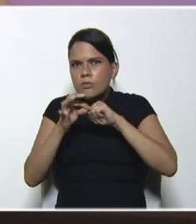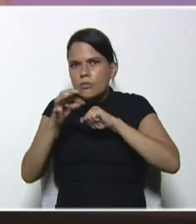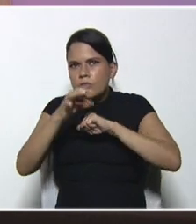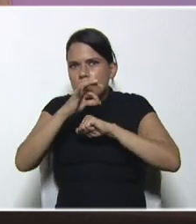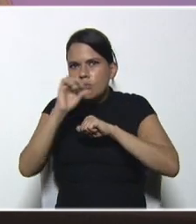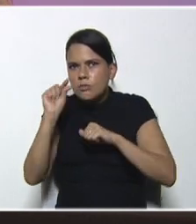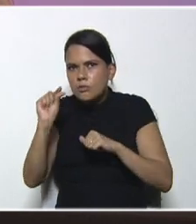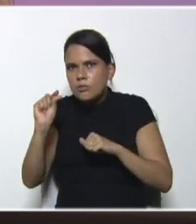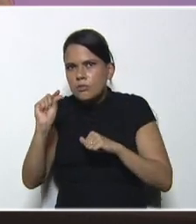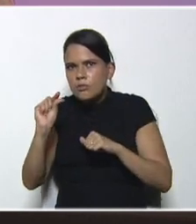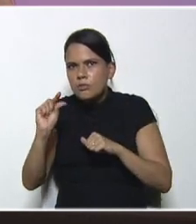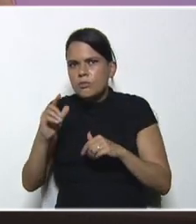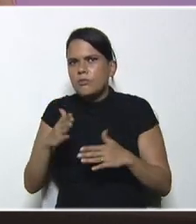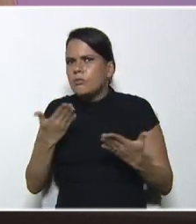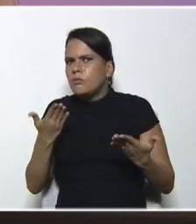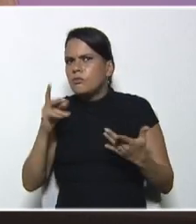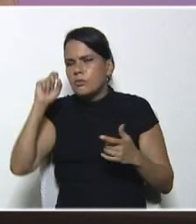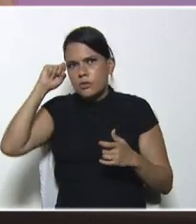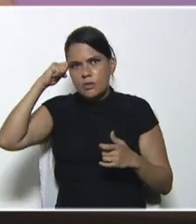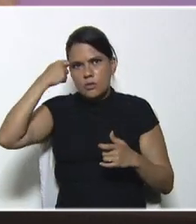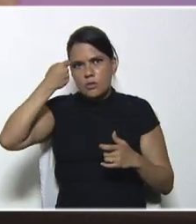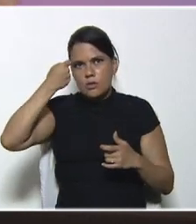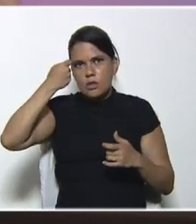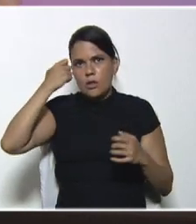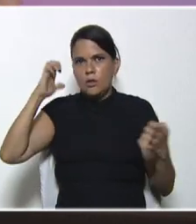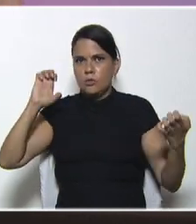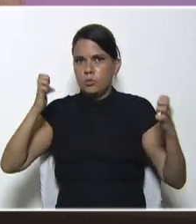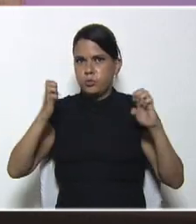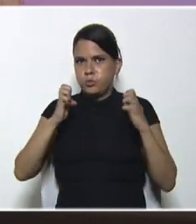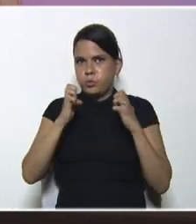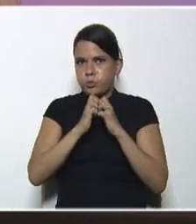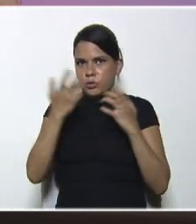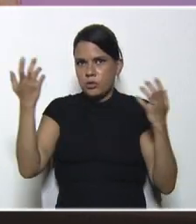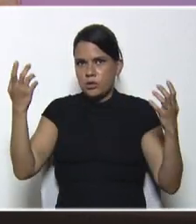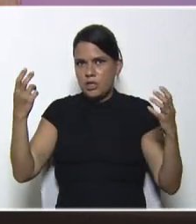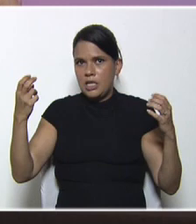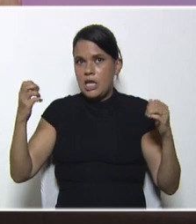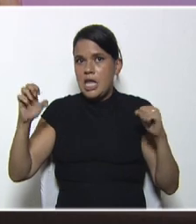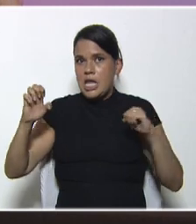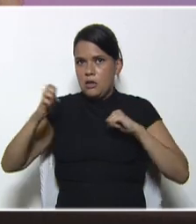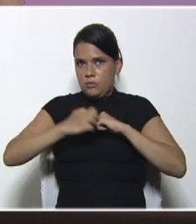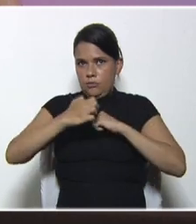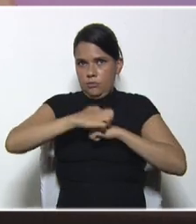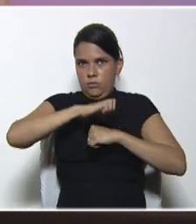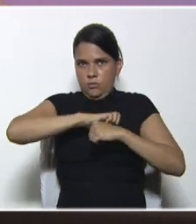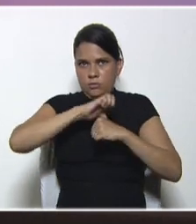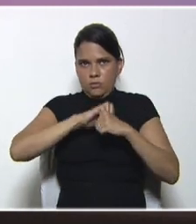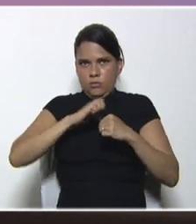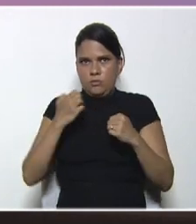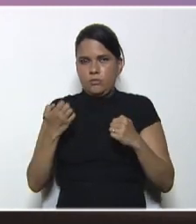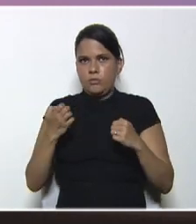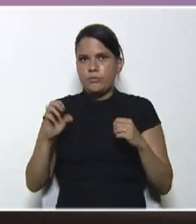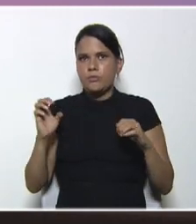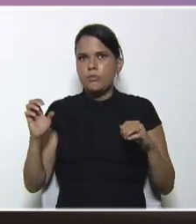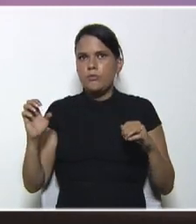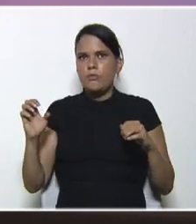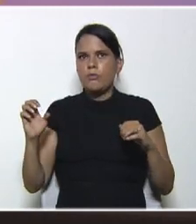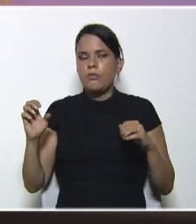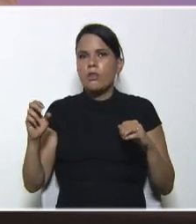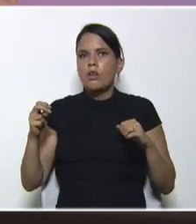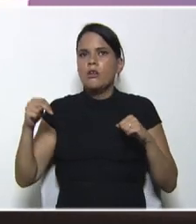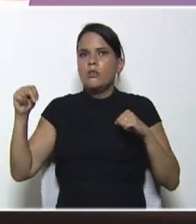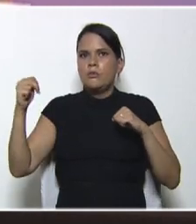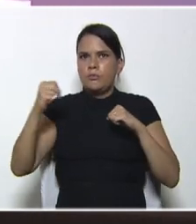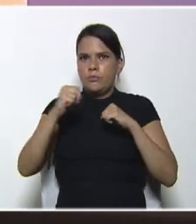son, ¿recuerdan? Los protones, neutrones y electrones. Muy bien, en